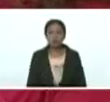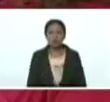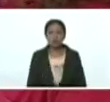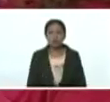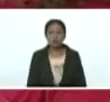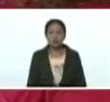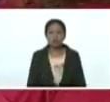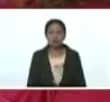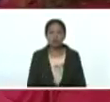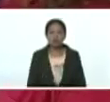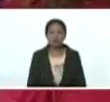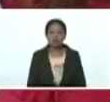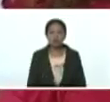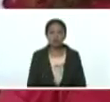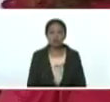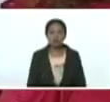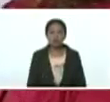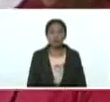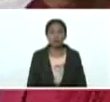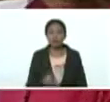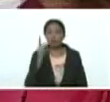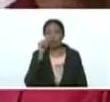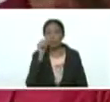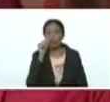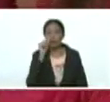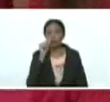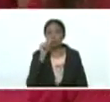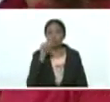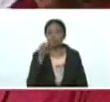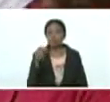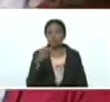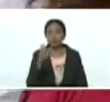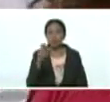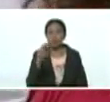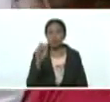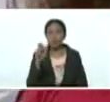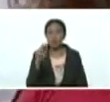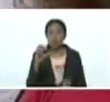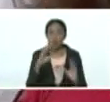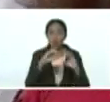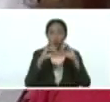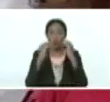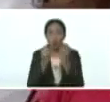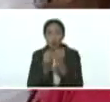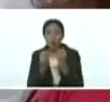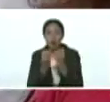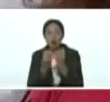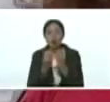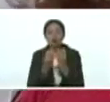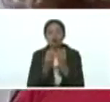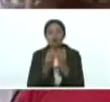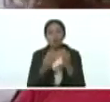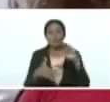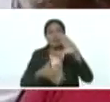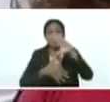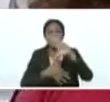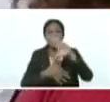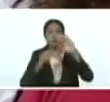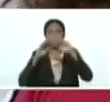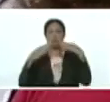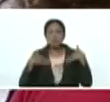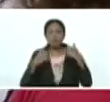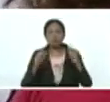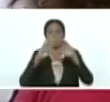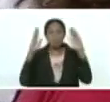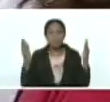precisamente Sus Excelencias Gerardo de Cosio, representante de la Organización Panamericana de la Salud y de la Organización Mundial de la